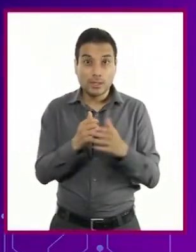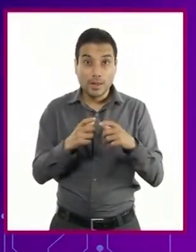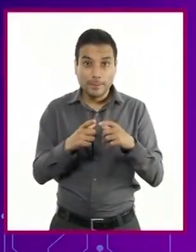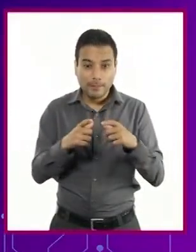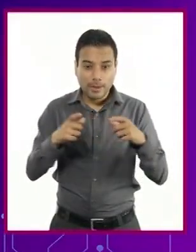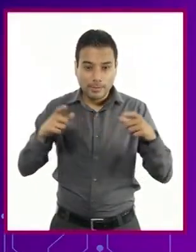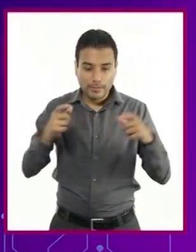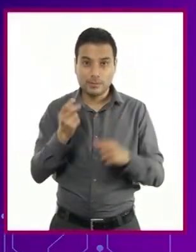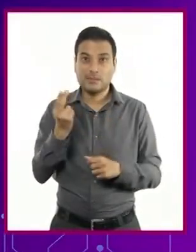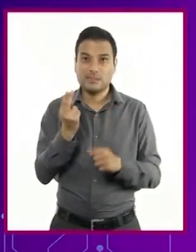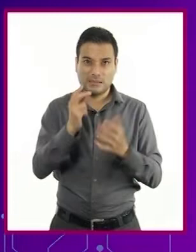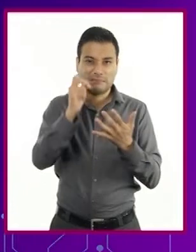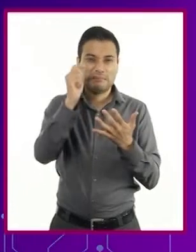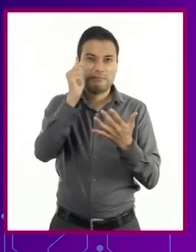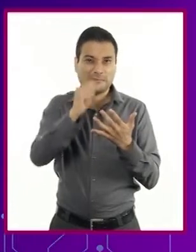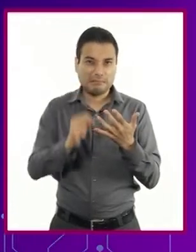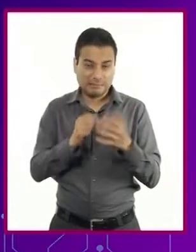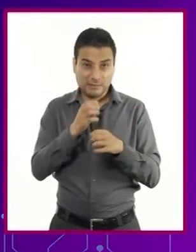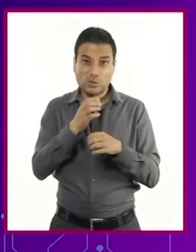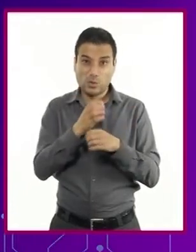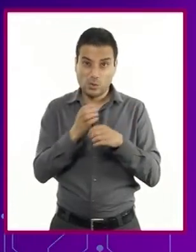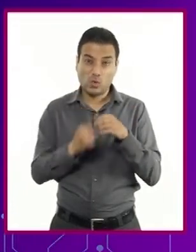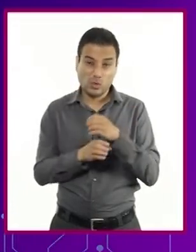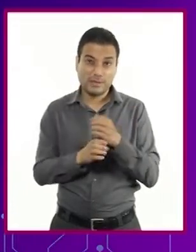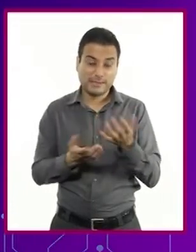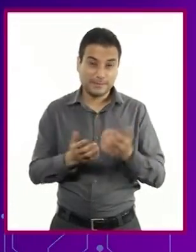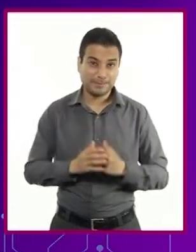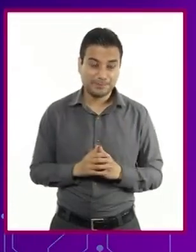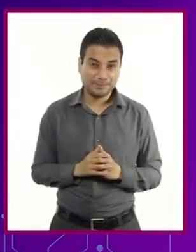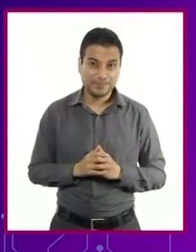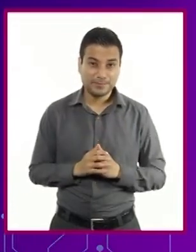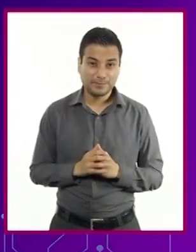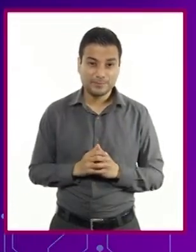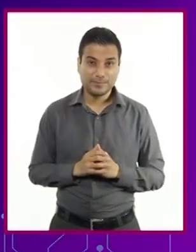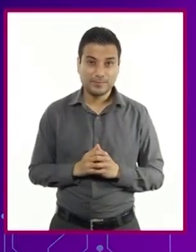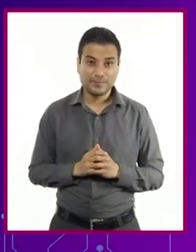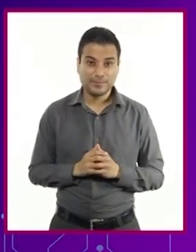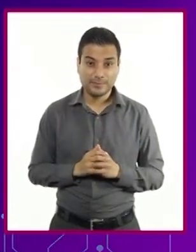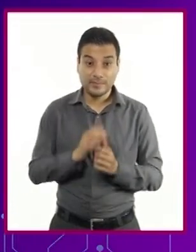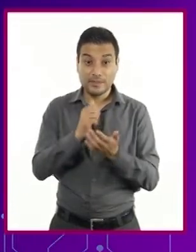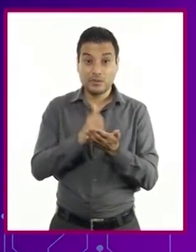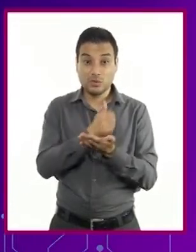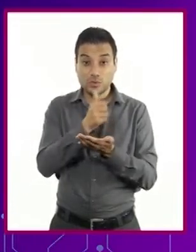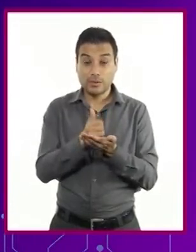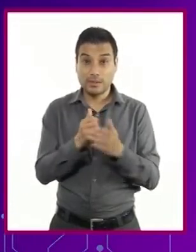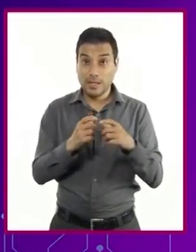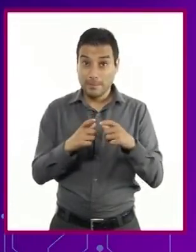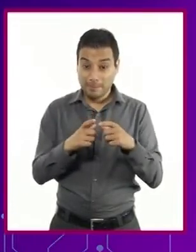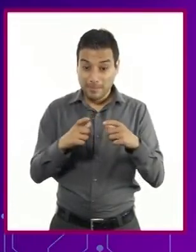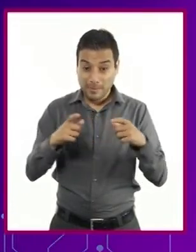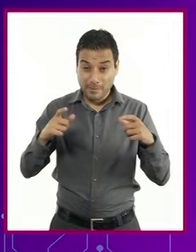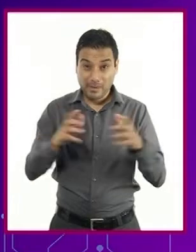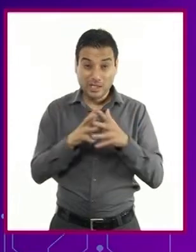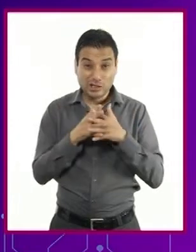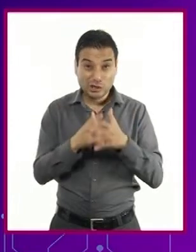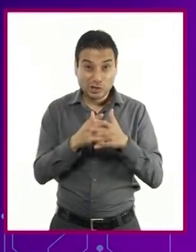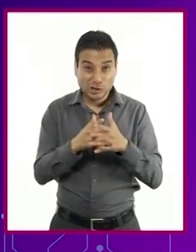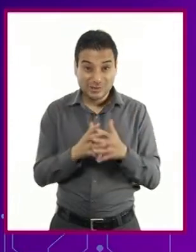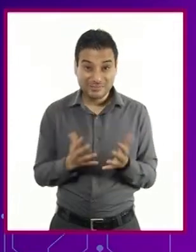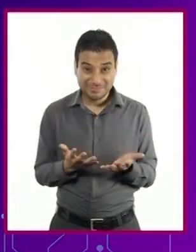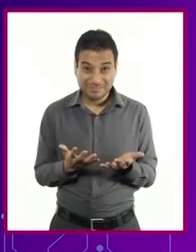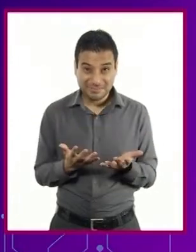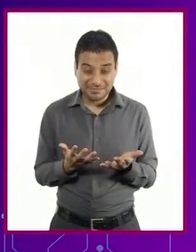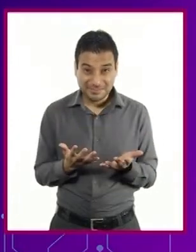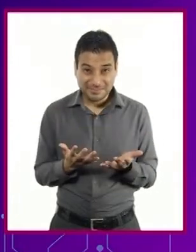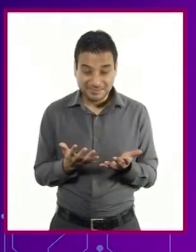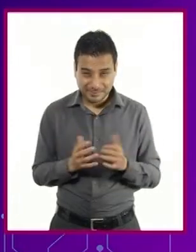de recursos y la presión a los ecosistemas por distintos recursos. Y cuando las ciudades crecen de manera desordenada, como lo han hecho la mayoría de